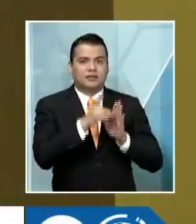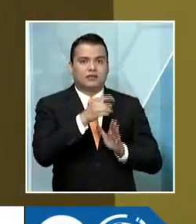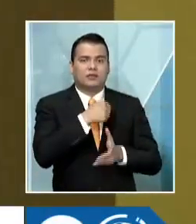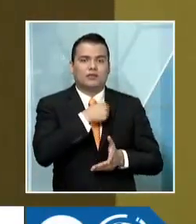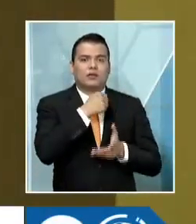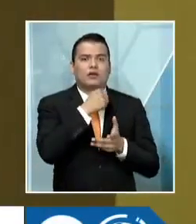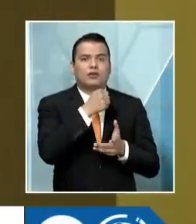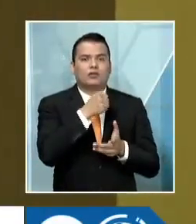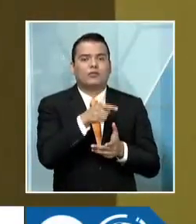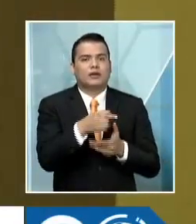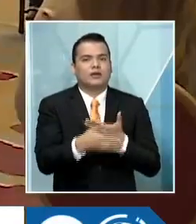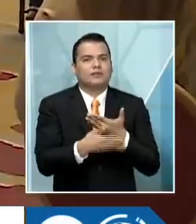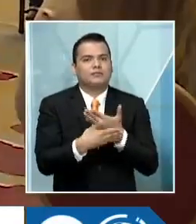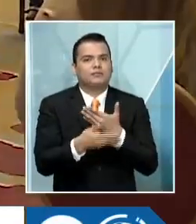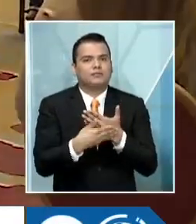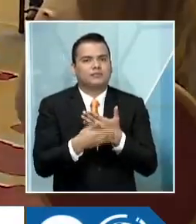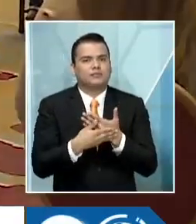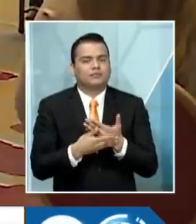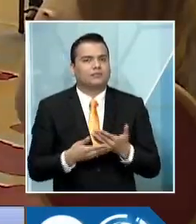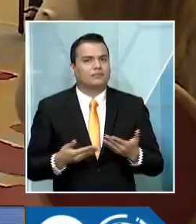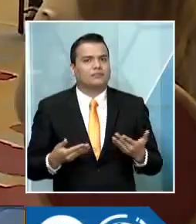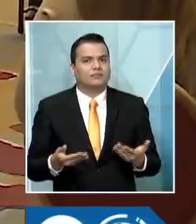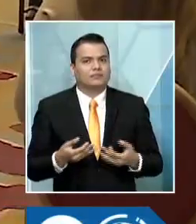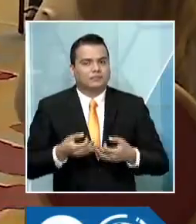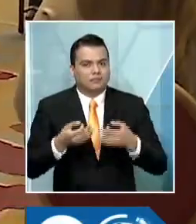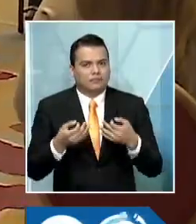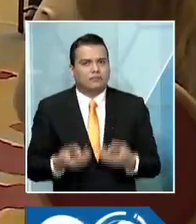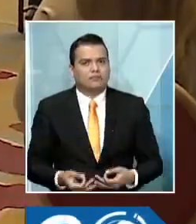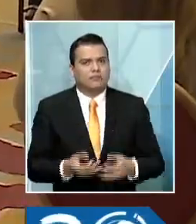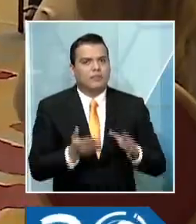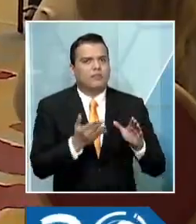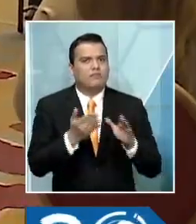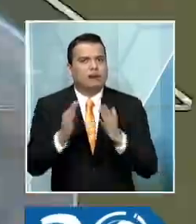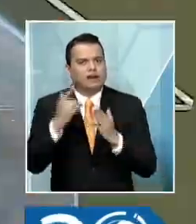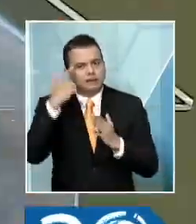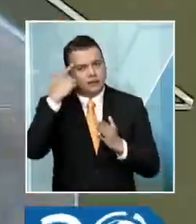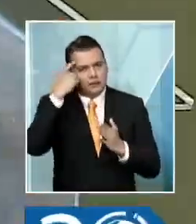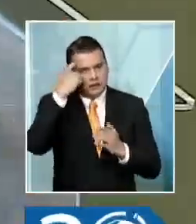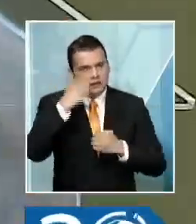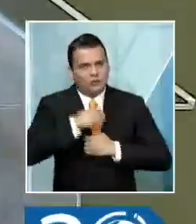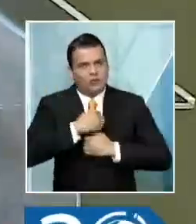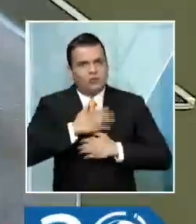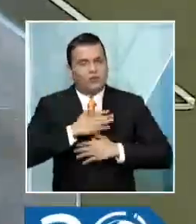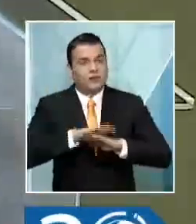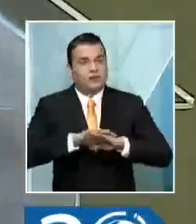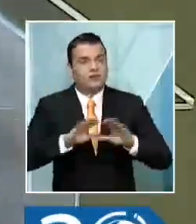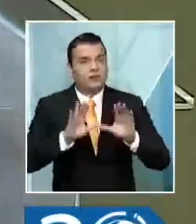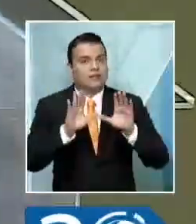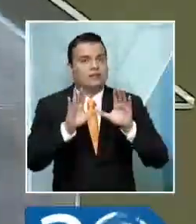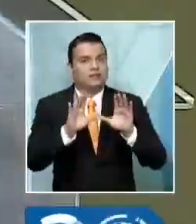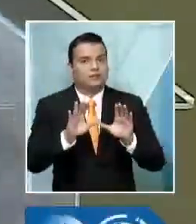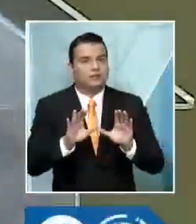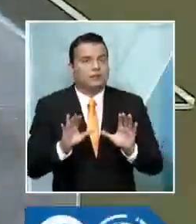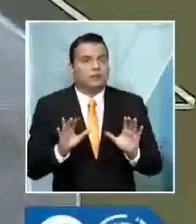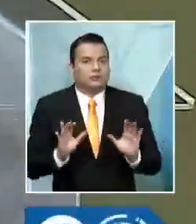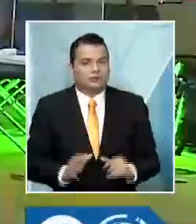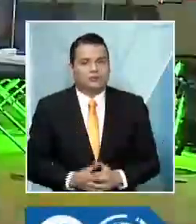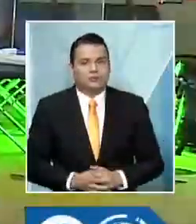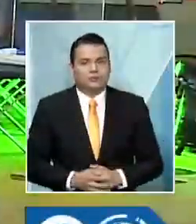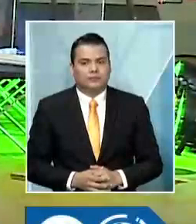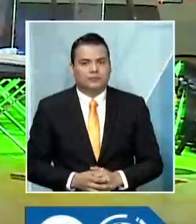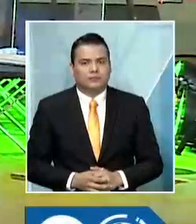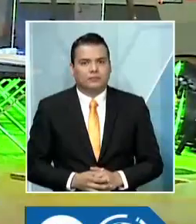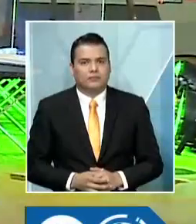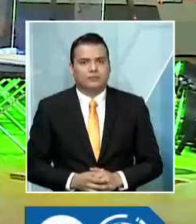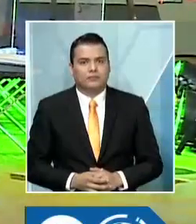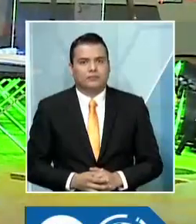Económico realizó hoy el cierre del Simposio de Reactivación Económica Retos y Oportunidades, el cual es el primer evento semipresencial que se realiza en el